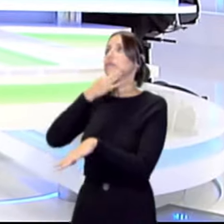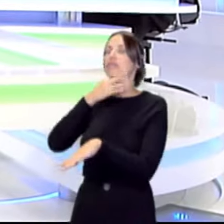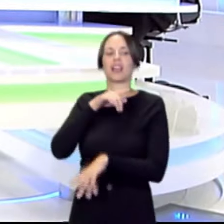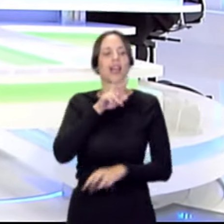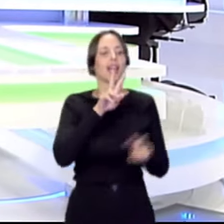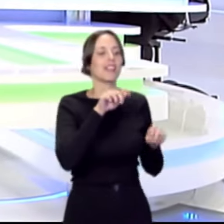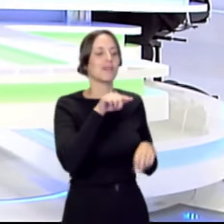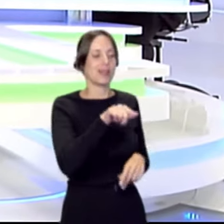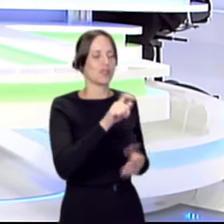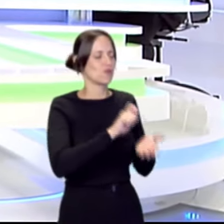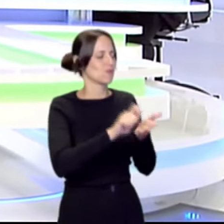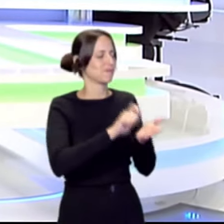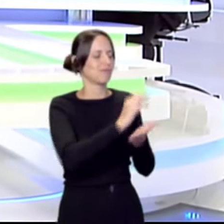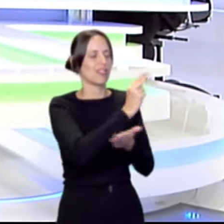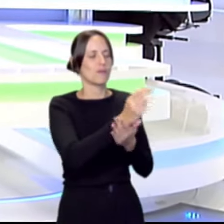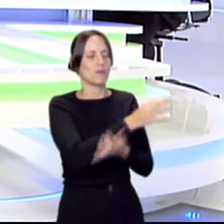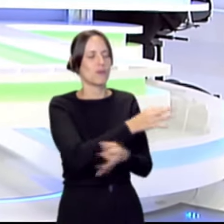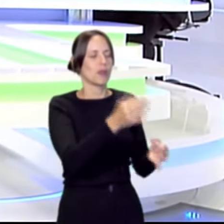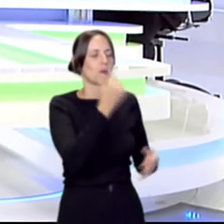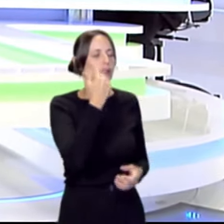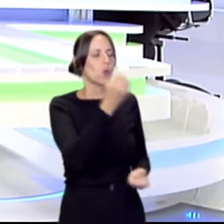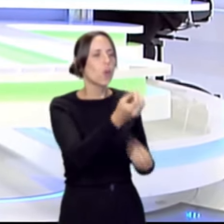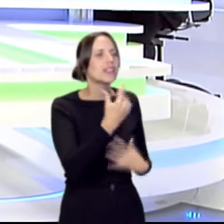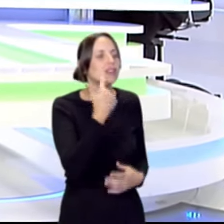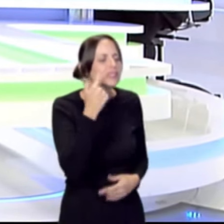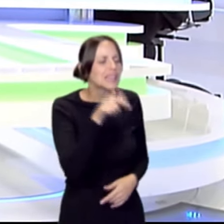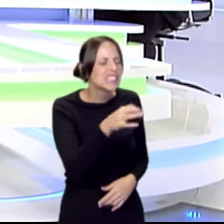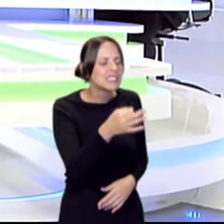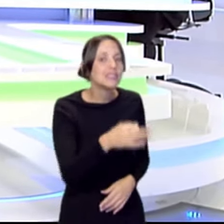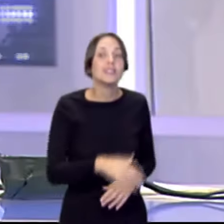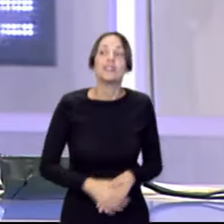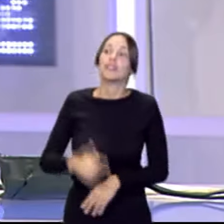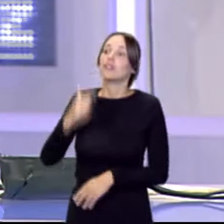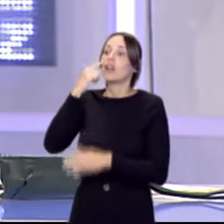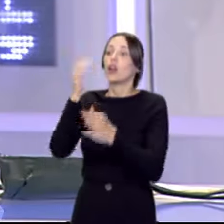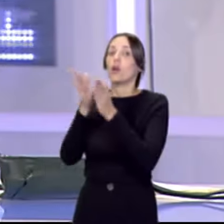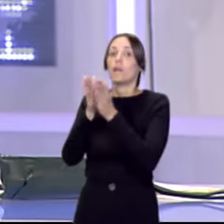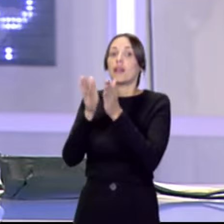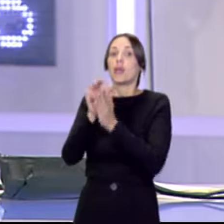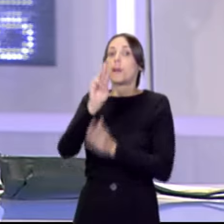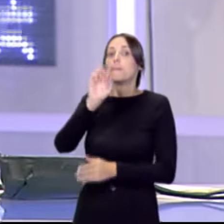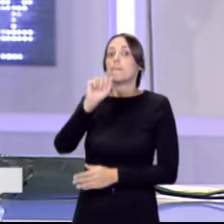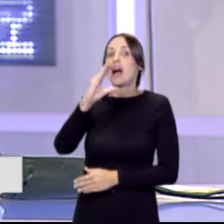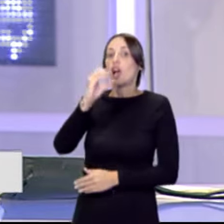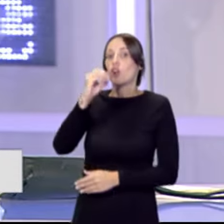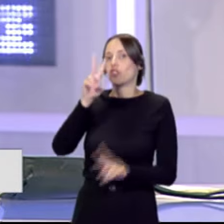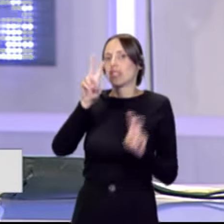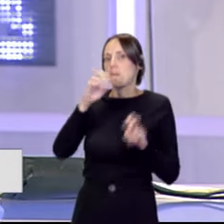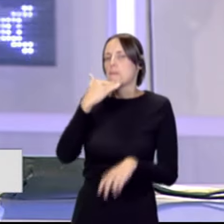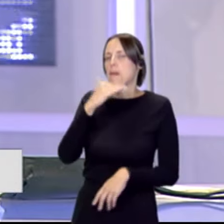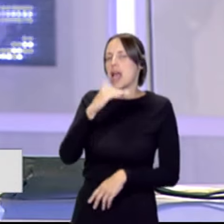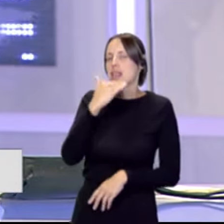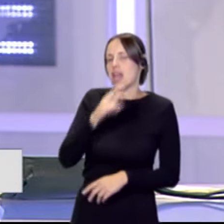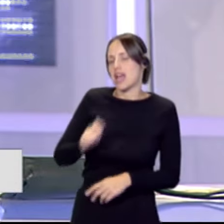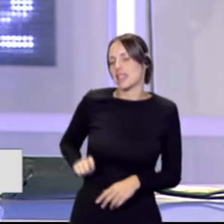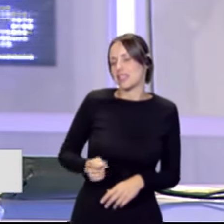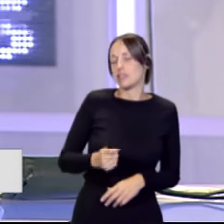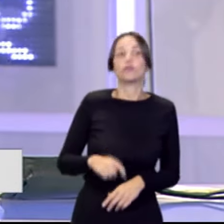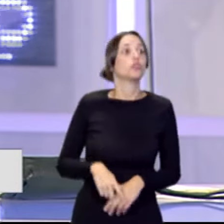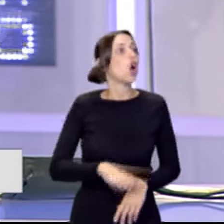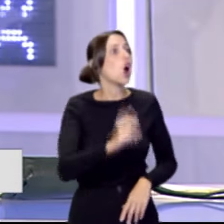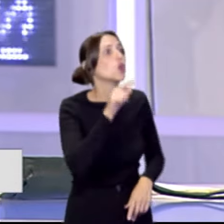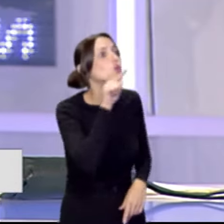sabido plasmar perfectamente. Bueno, bueno. Cuéntanos, a ver, ¿qué se ve? Como ha dicho el compañero Paco de las maldades, pues... He puesto aquí a lo dijiste tú,